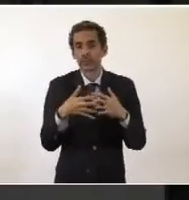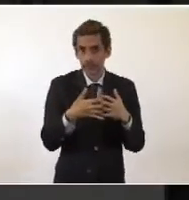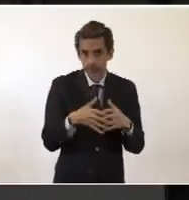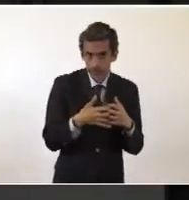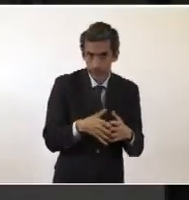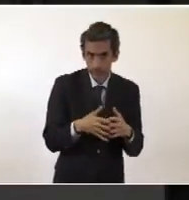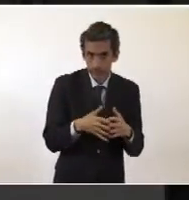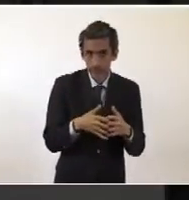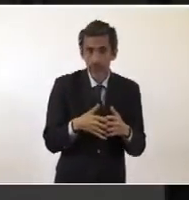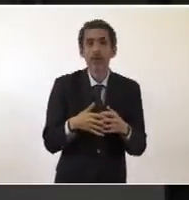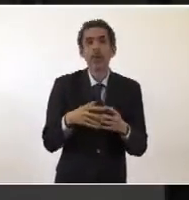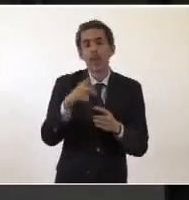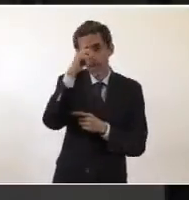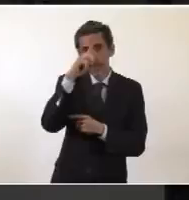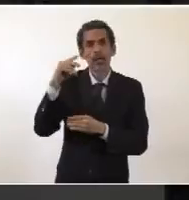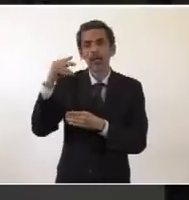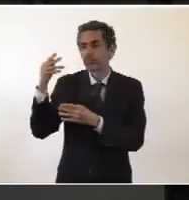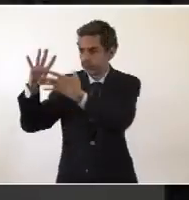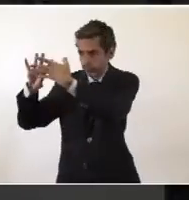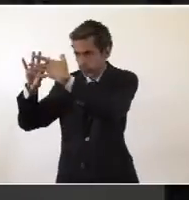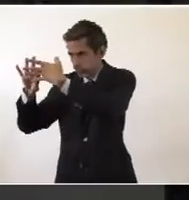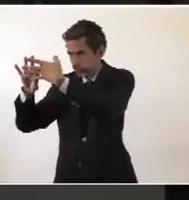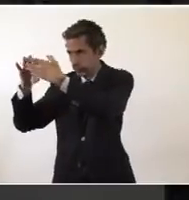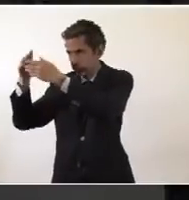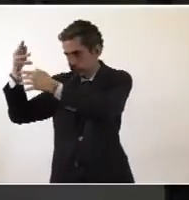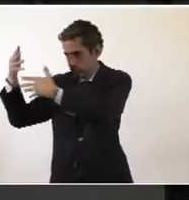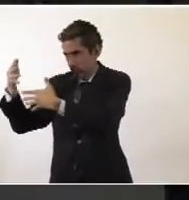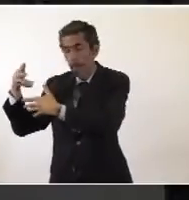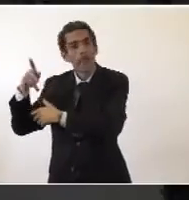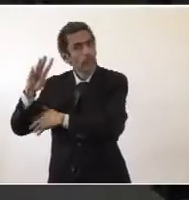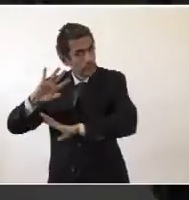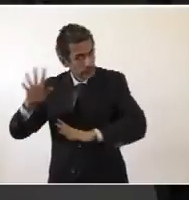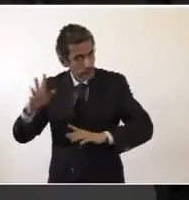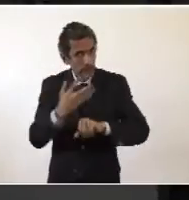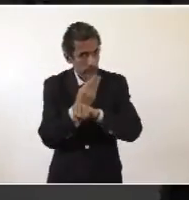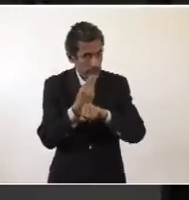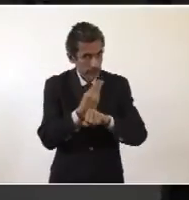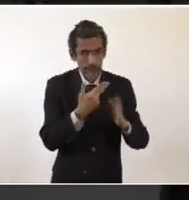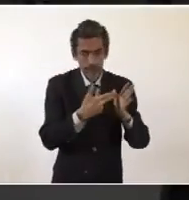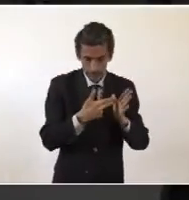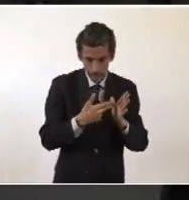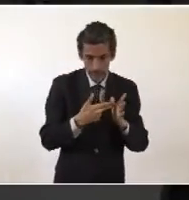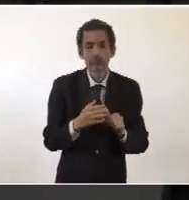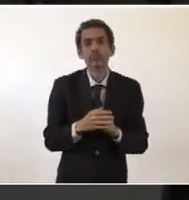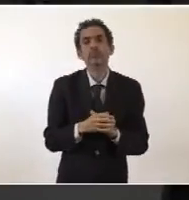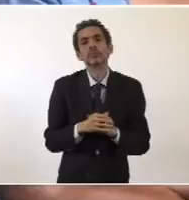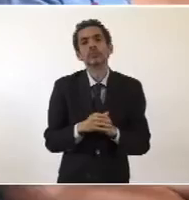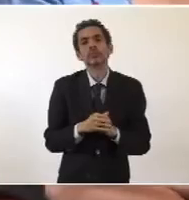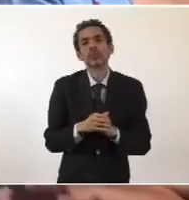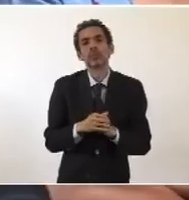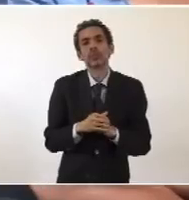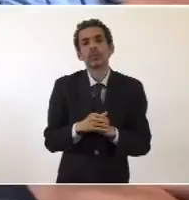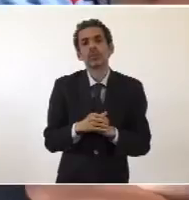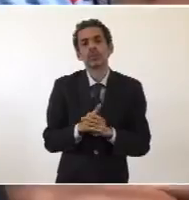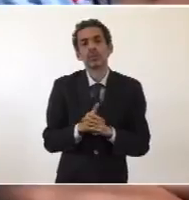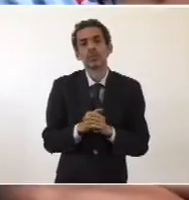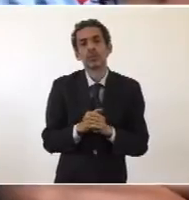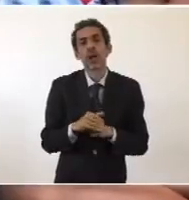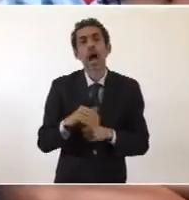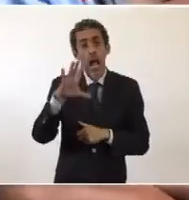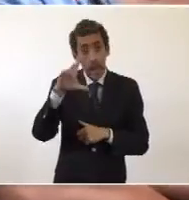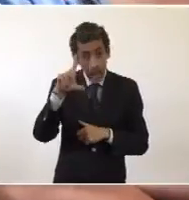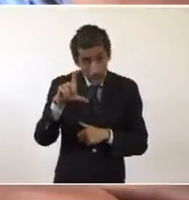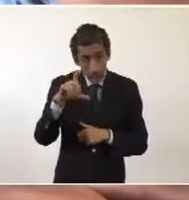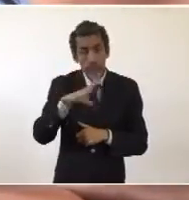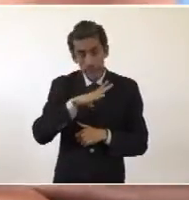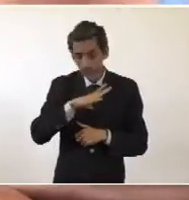a dormitorio por dormitorio, pero ya se está solucionando. Sí, sí hay. Al día de hoy hay en las cisternas.